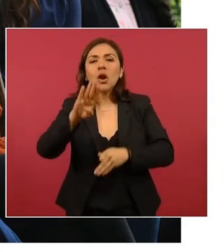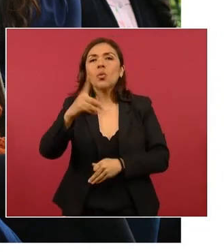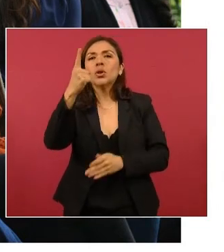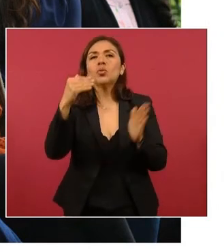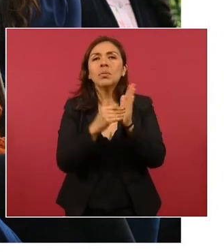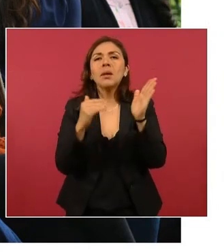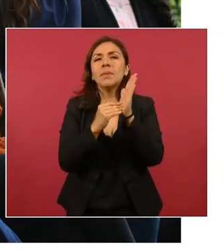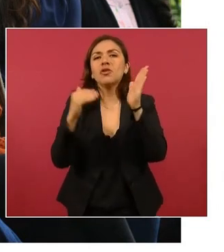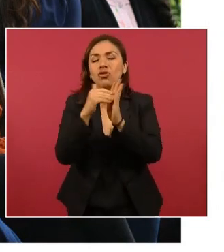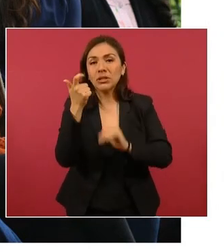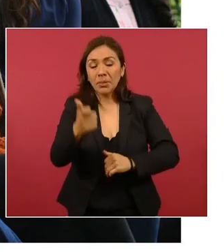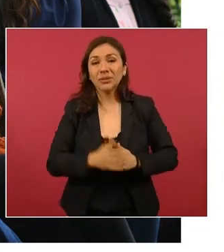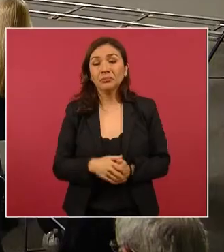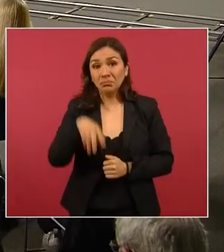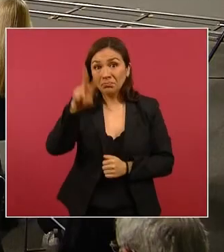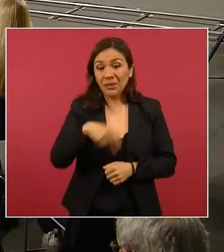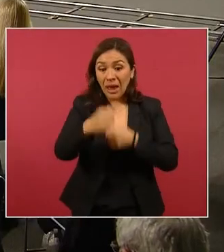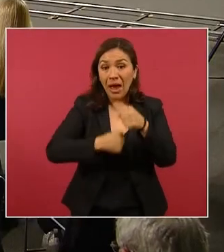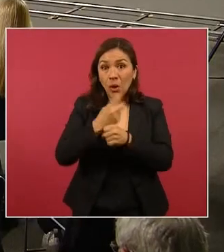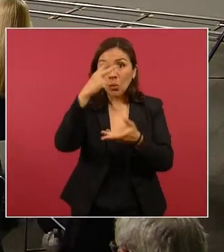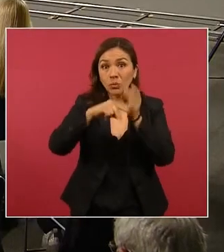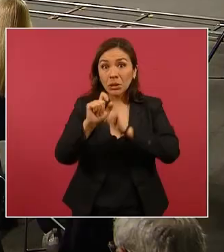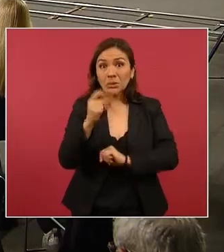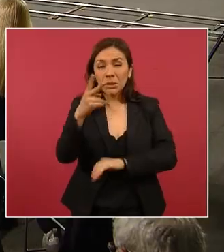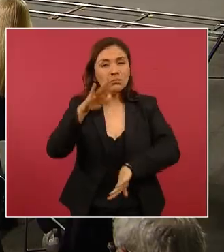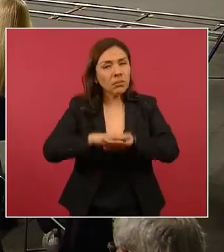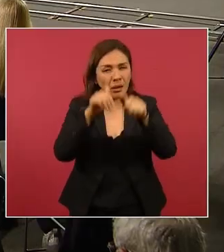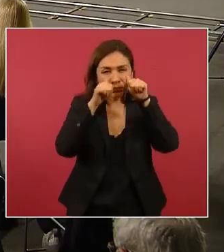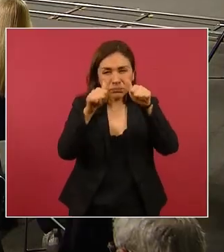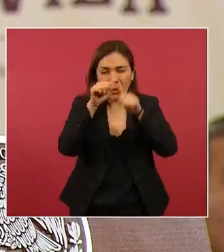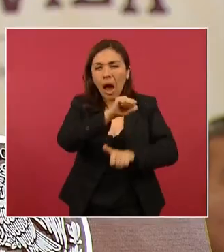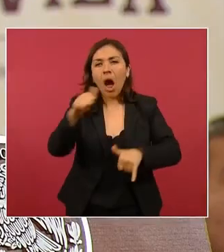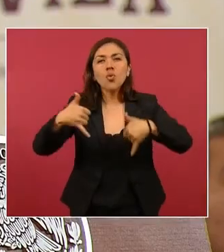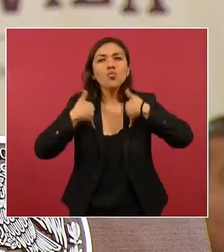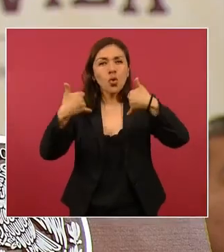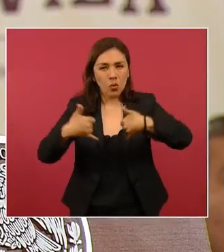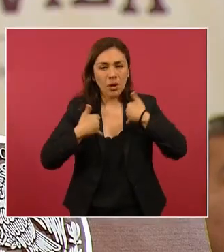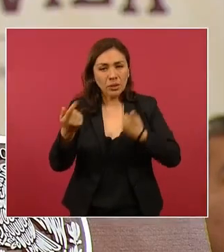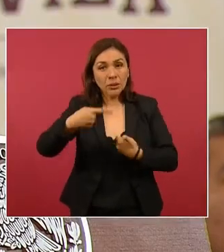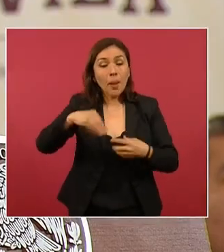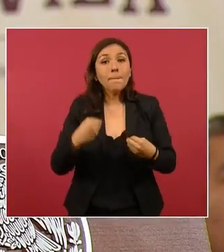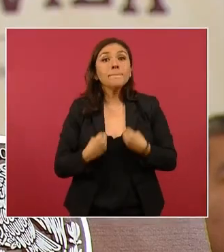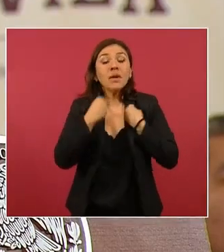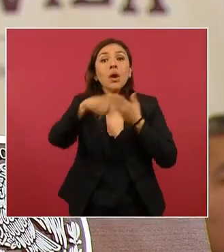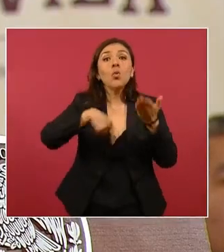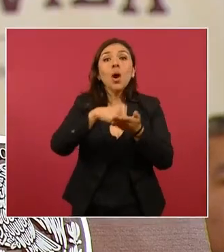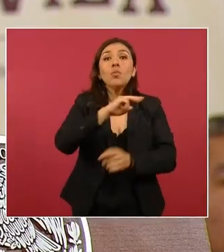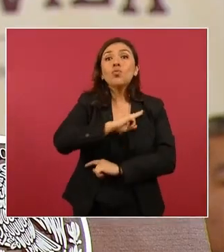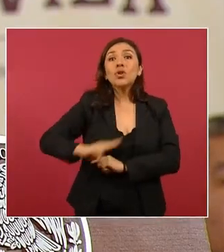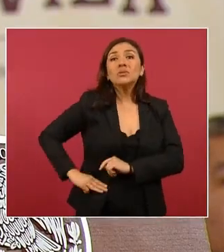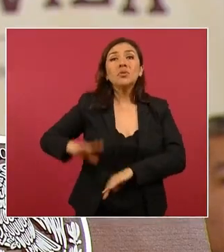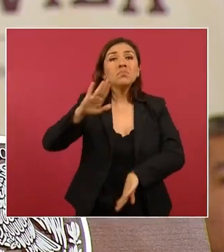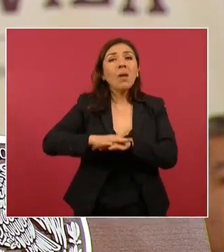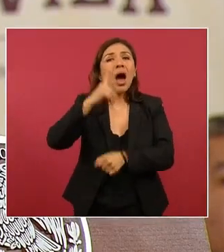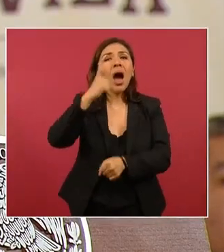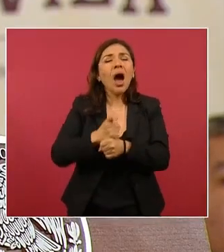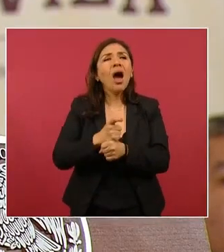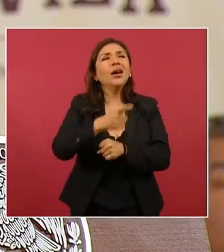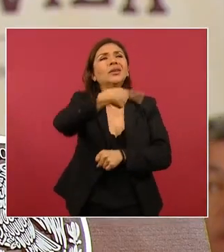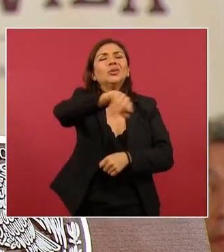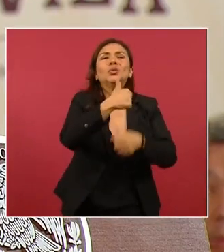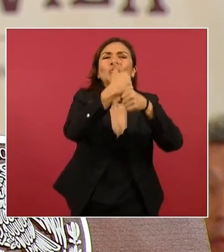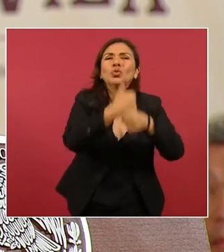Reiterar que en el año 2023 se dará prioridad a las y los jóvenes que habiten en municipios de alto índice de rezago